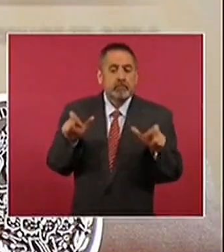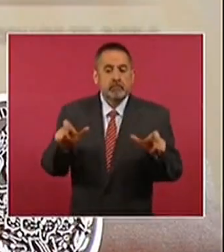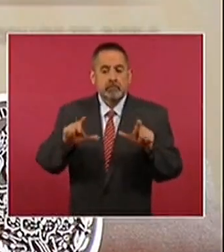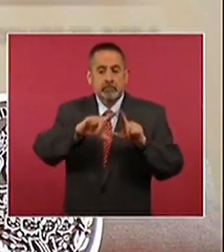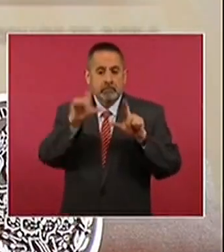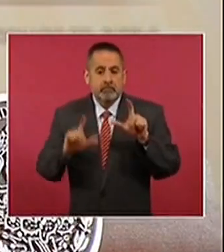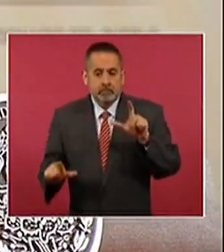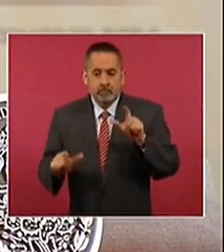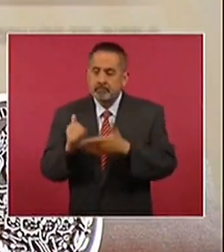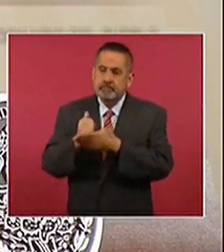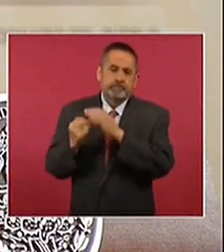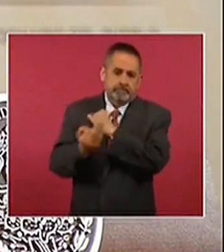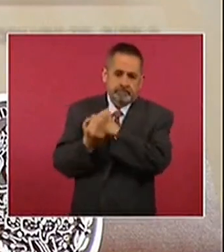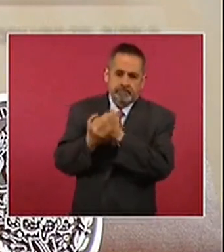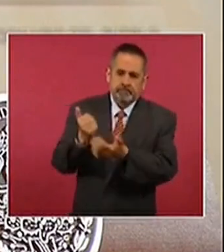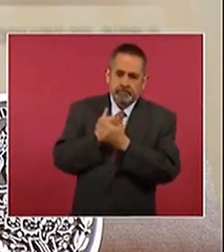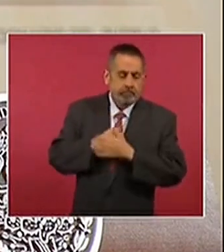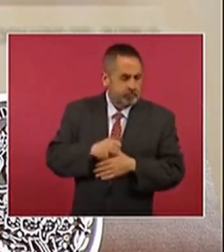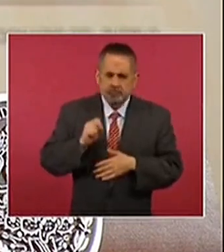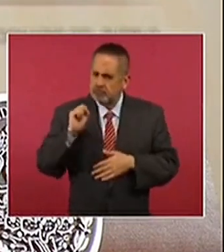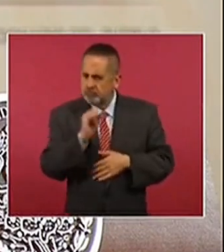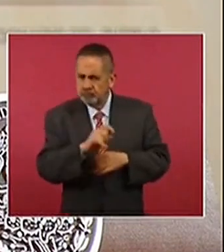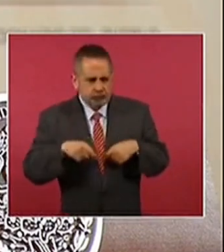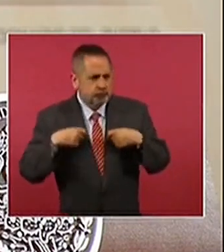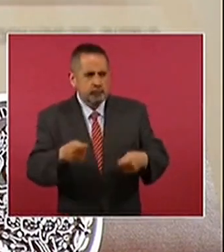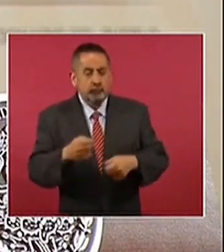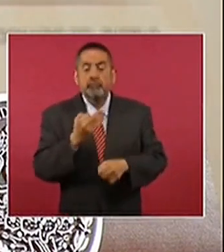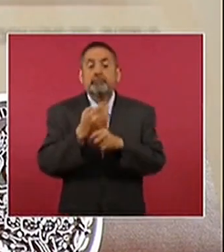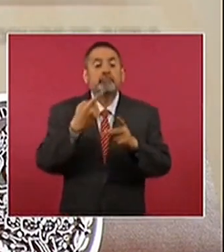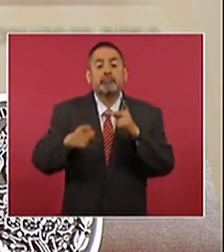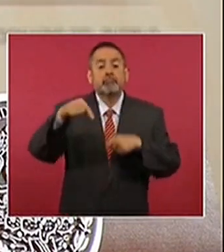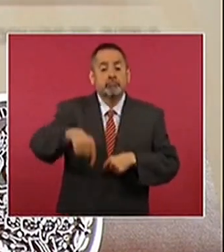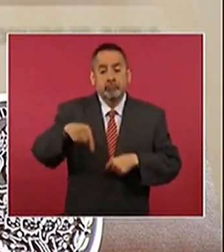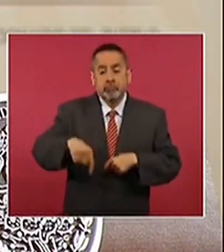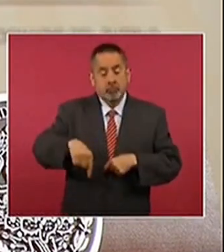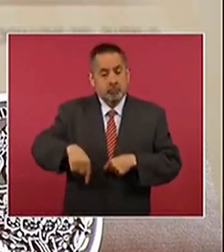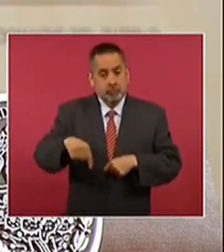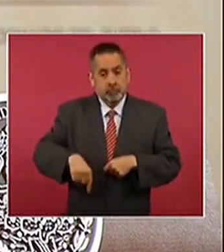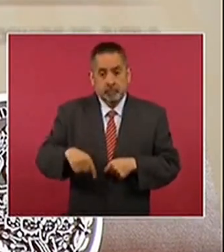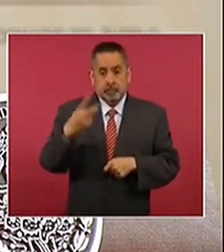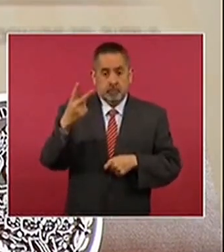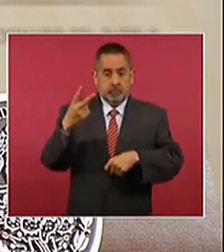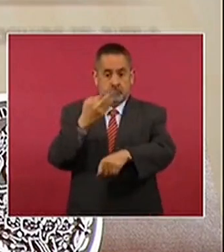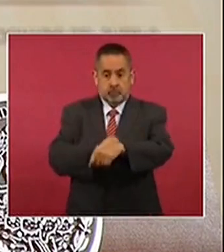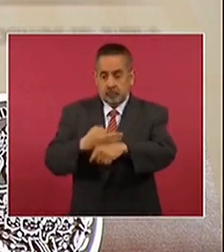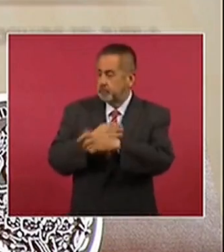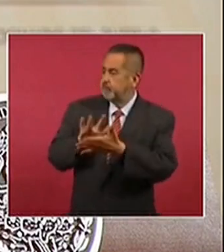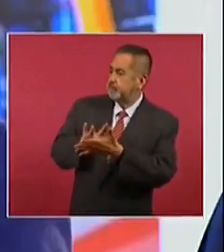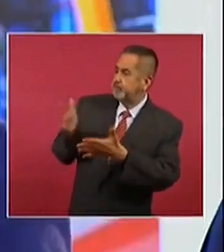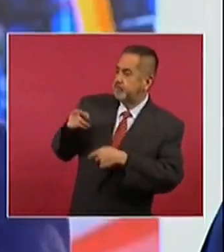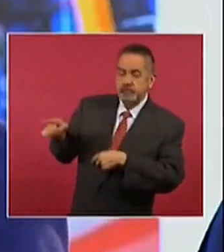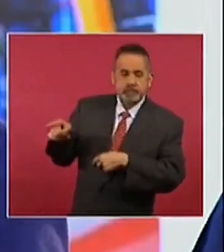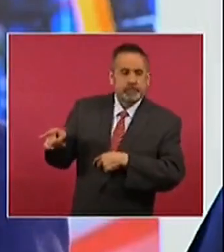luego de la serie de accidentes que se han suscitado en el metro de la Ciudad de México durante la administración de Claudia sheinbaum se anunció que